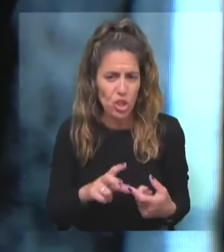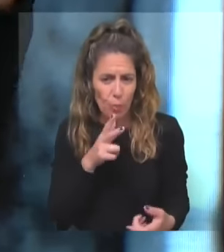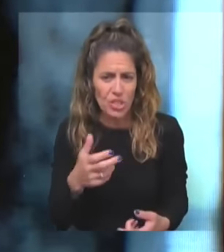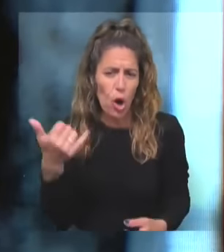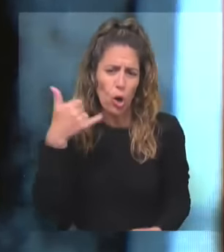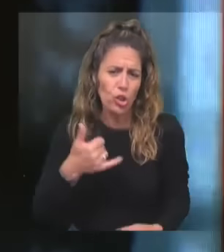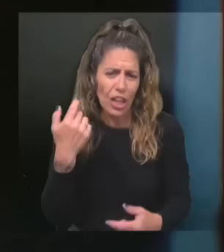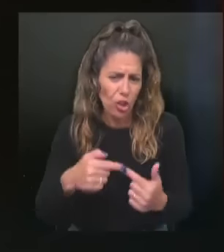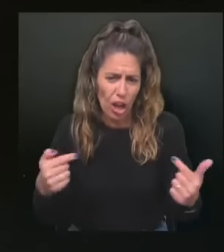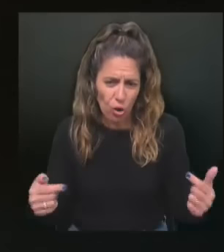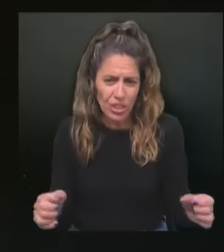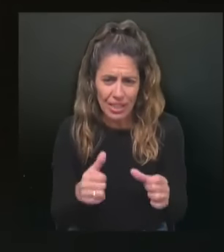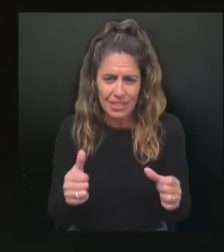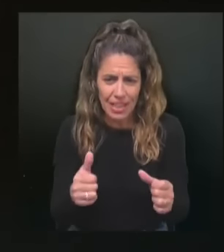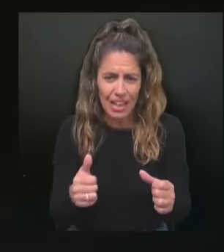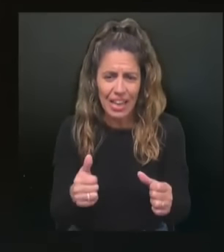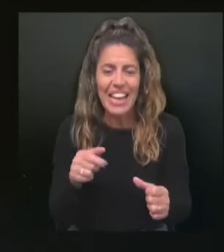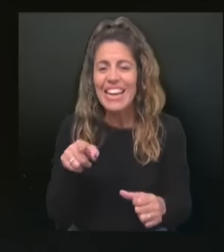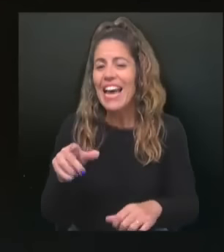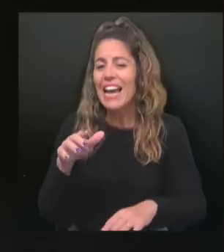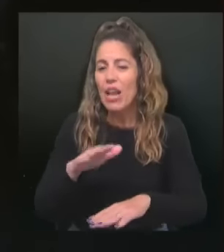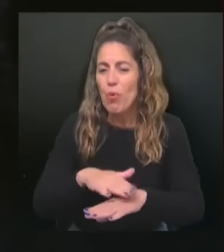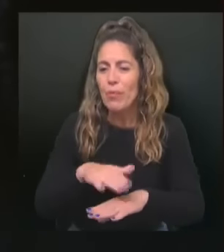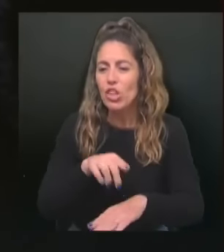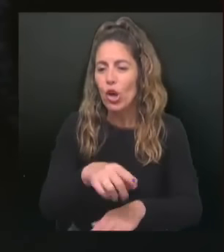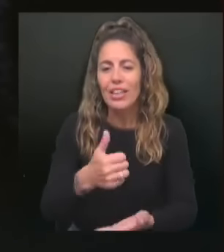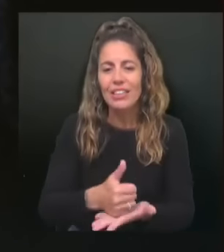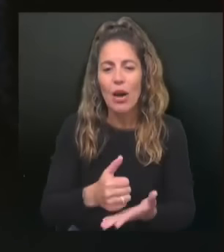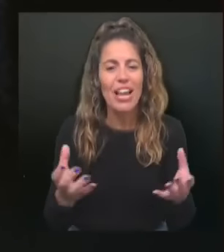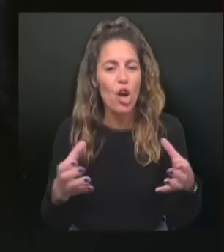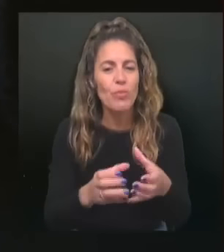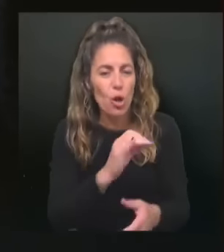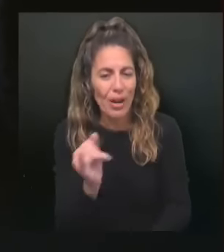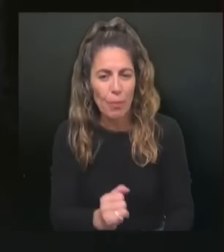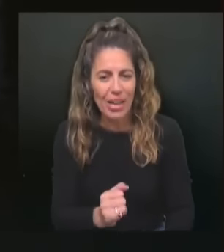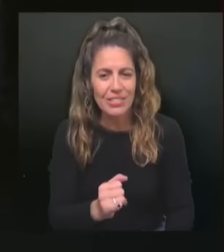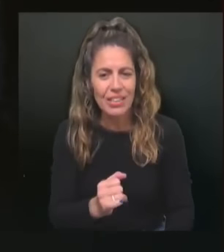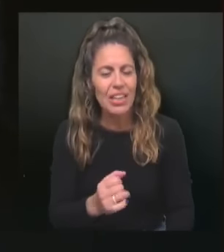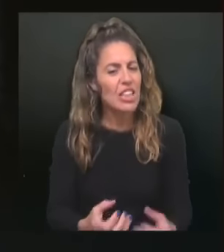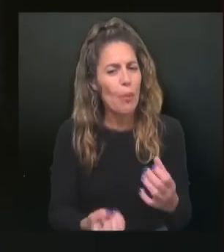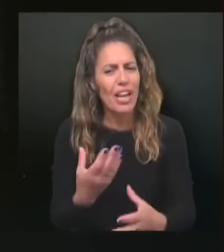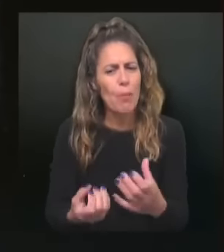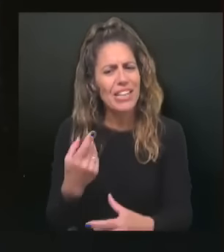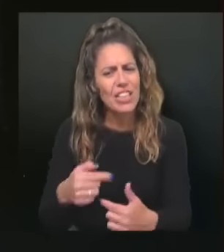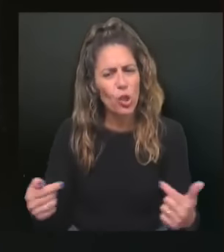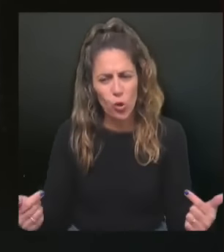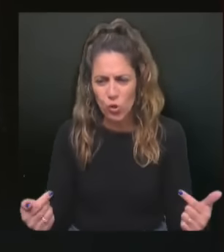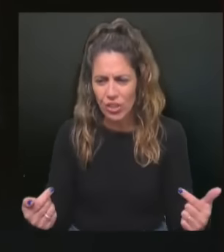Desde antes, en ese momento que él estaba en la Comisión para la Paz, que estaban apareciendo un montón de cabos